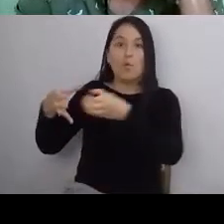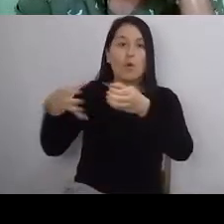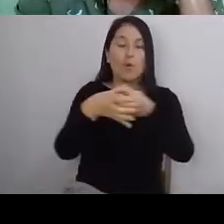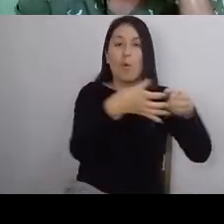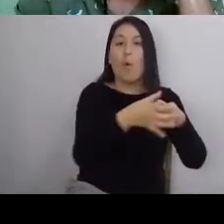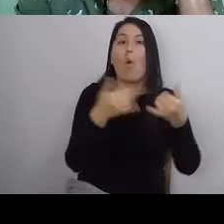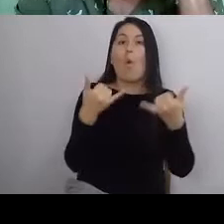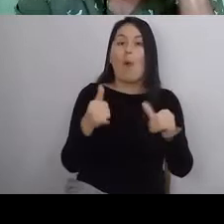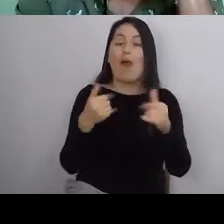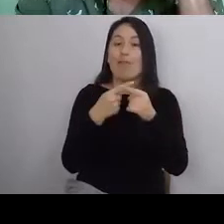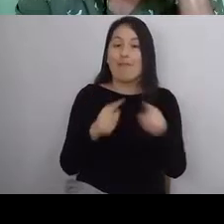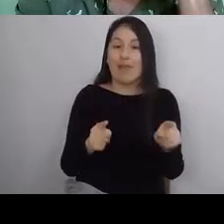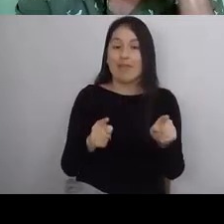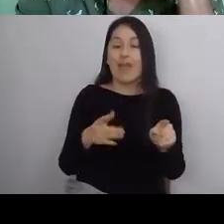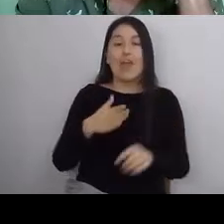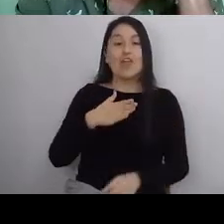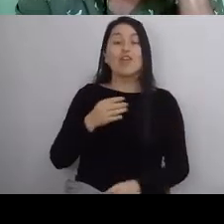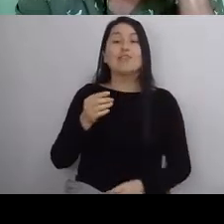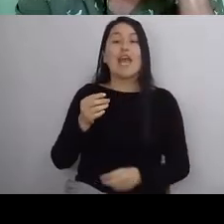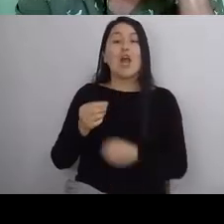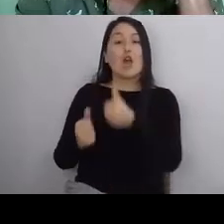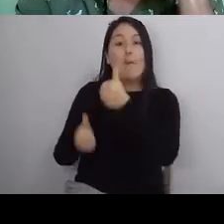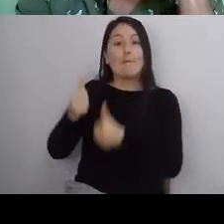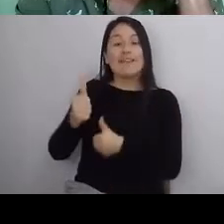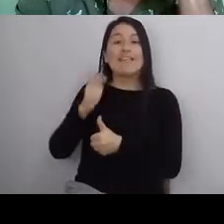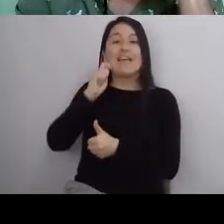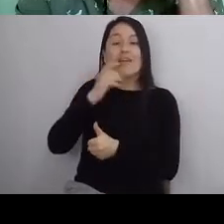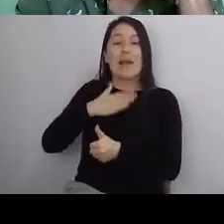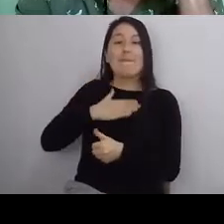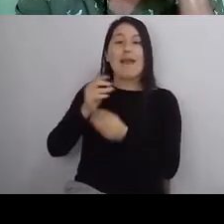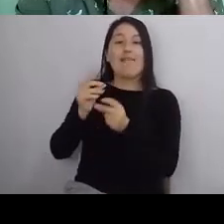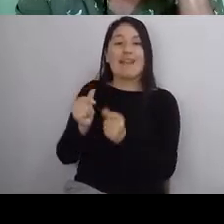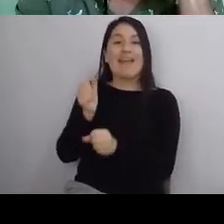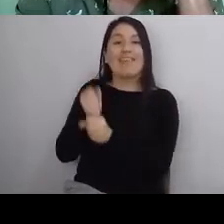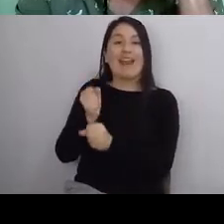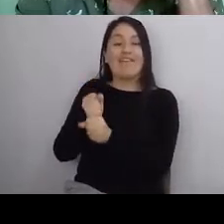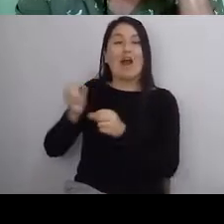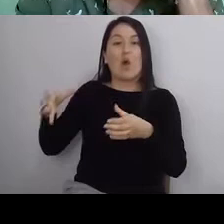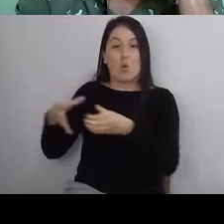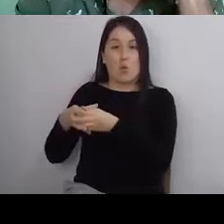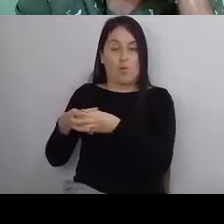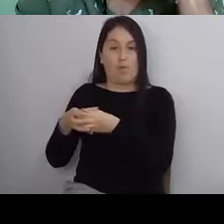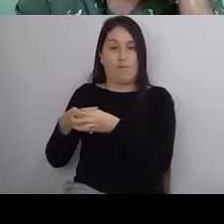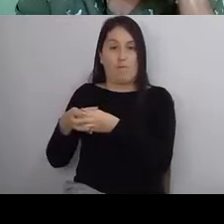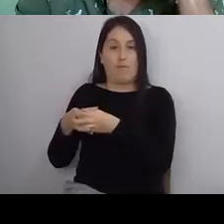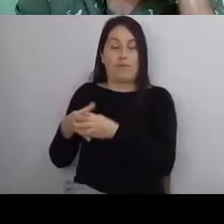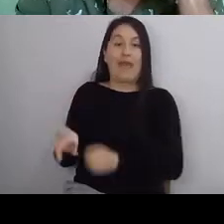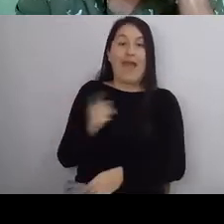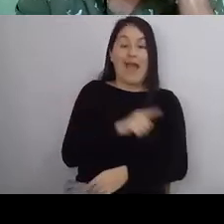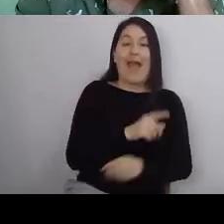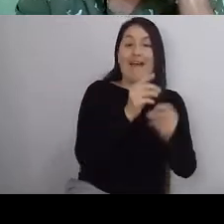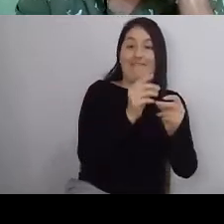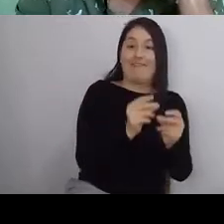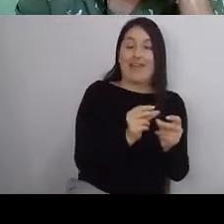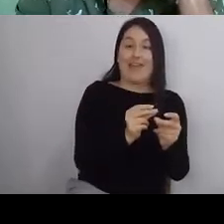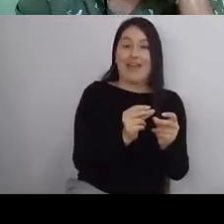la competencia es mi capacidad para trabajar en equipo. Mi competencia es en este equipo en